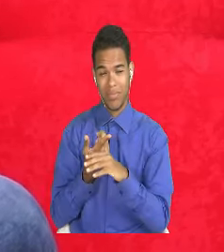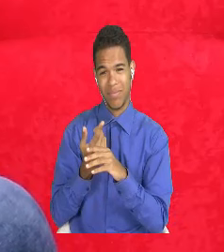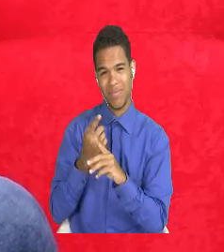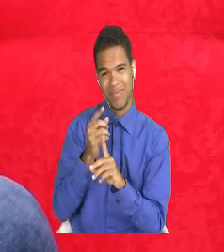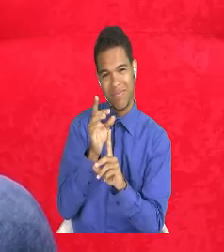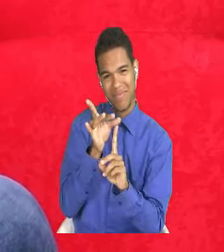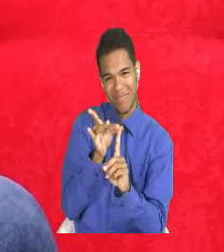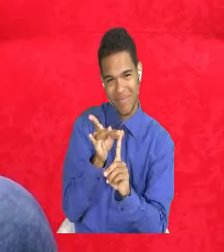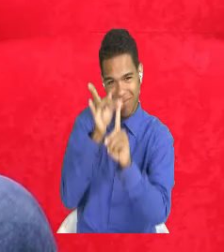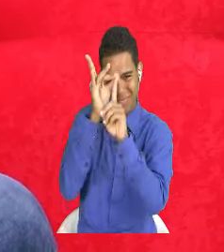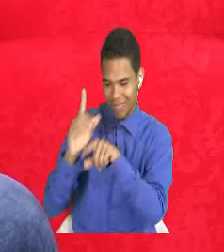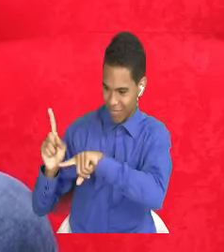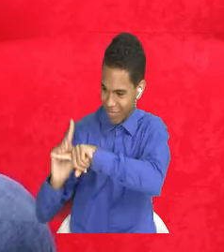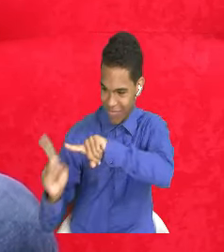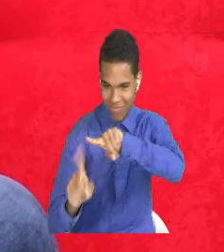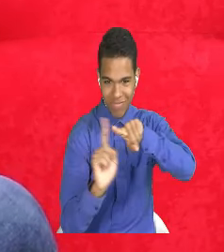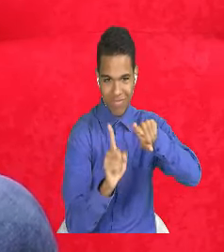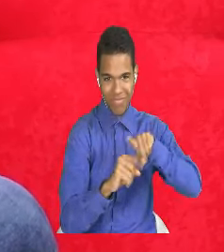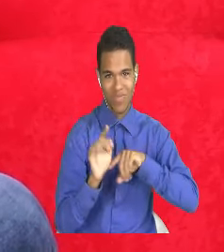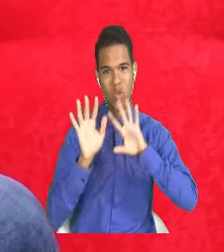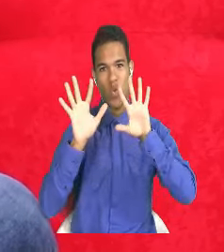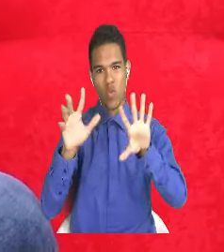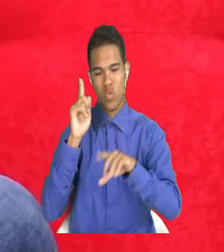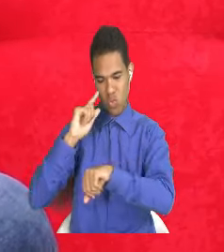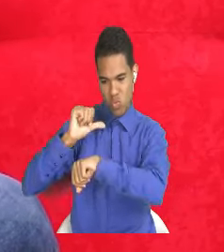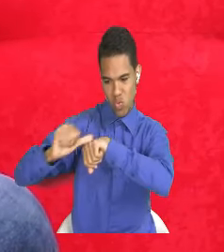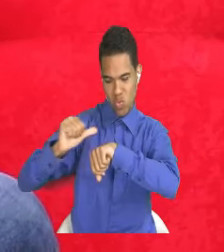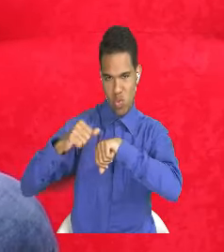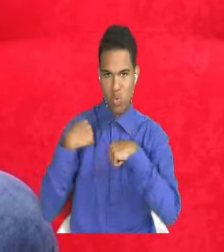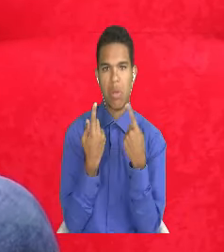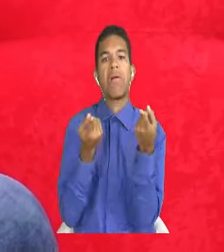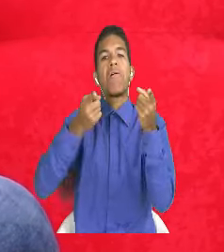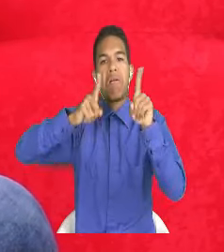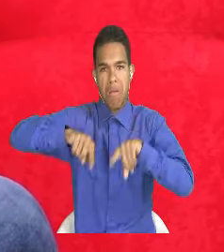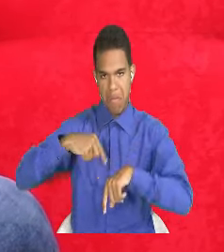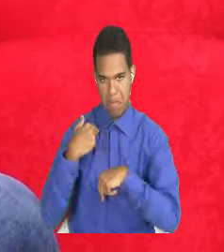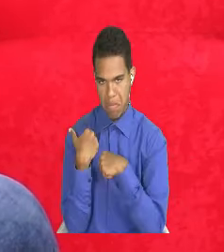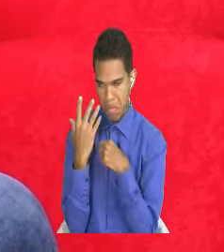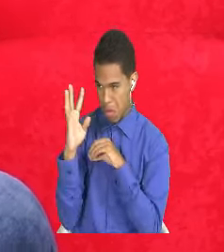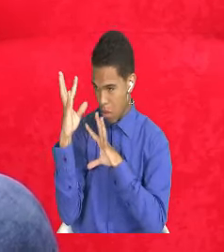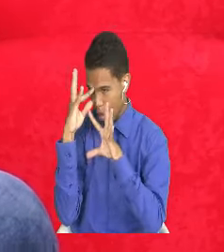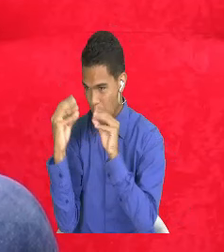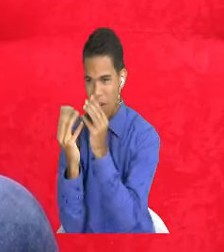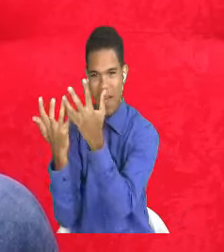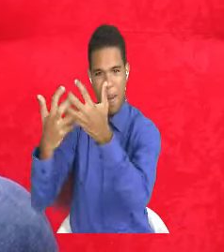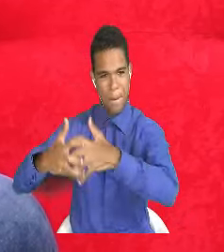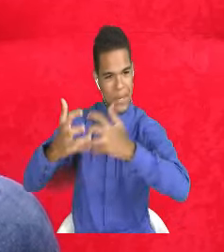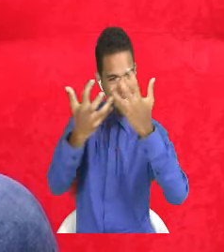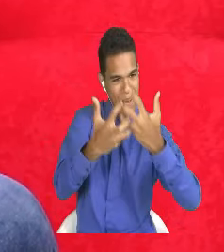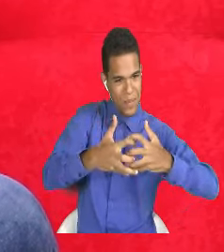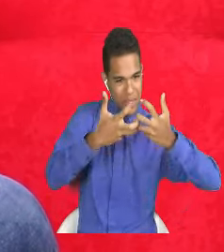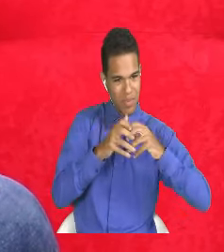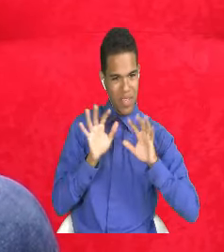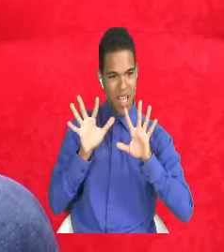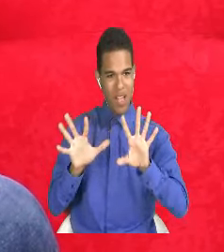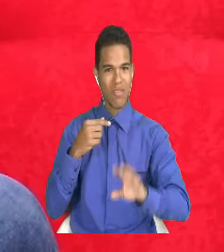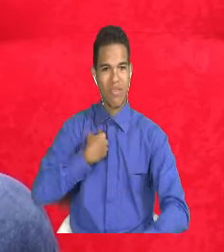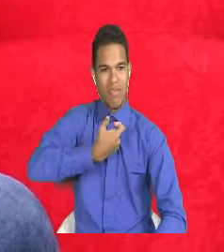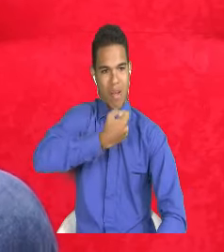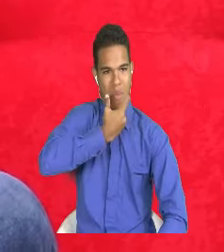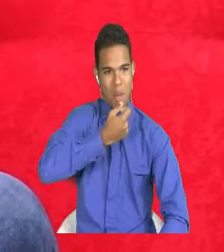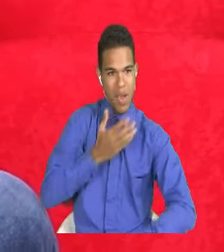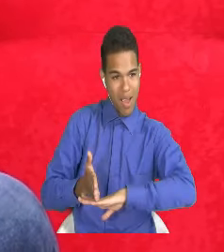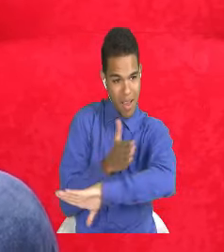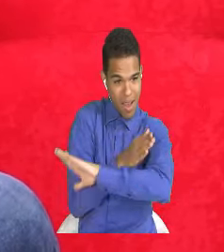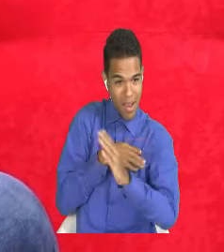atender, estamos haciendo negociaciones con algunas empresas de medicina prepagada, obviamente con los pacientes particulares, y con